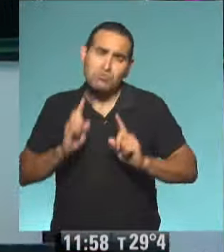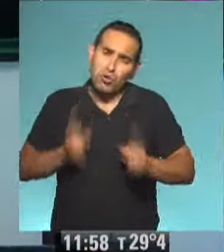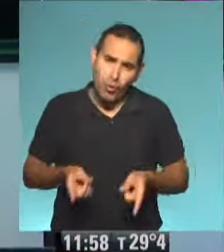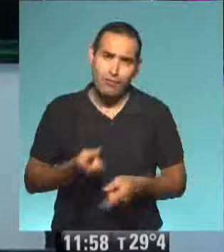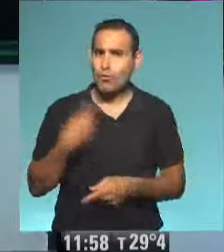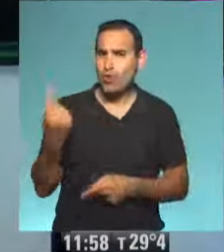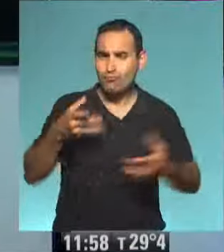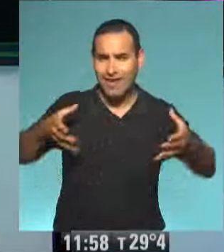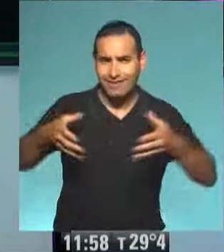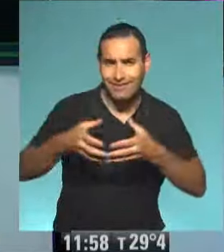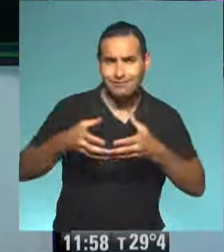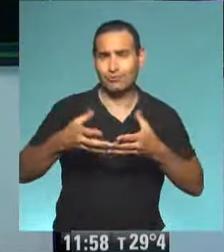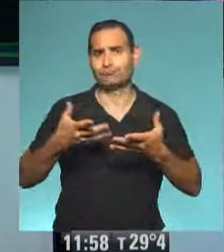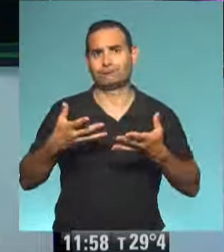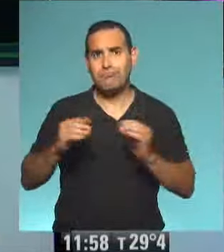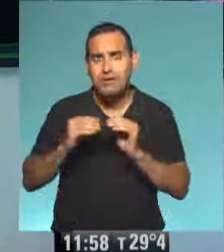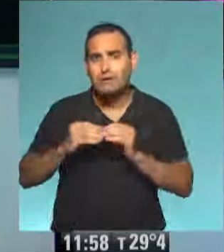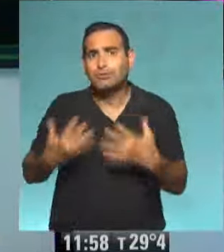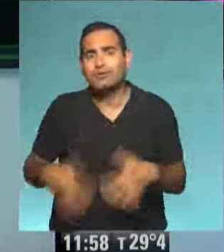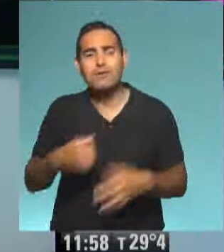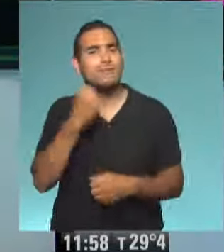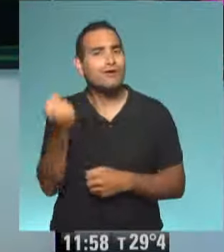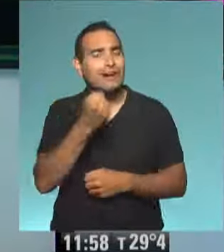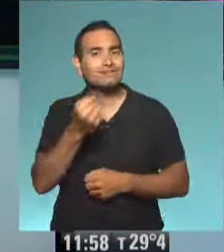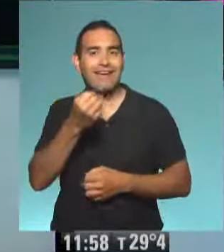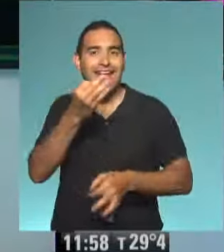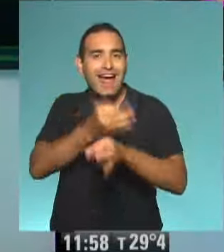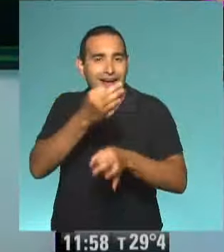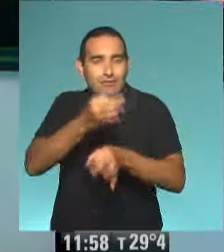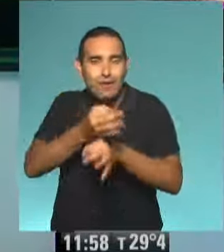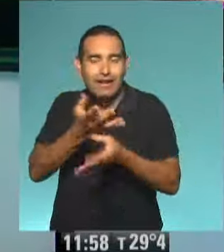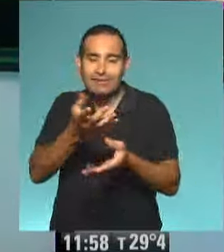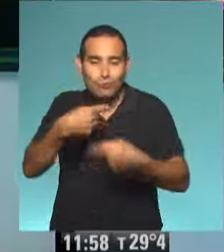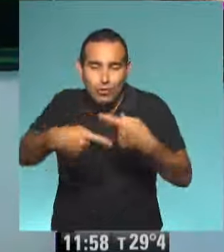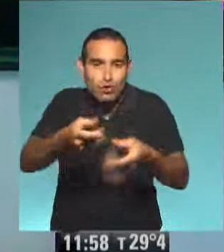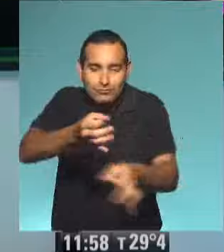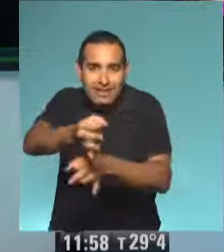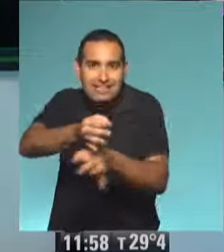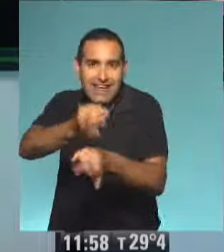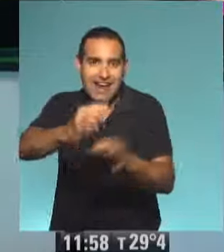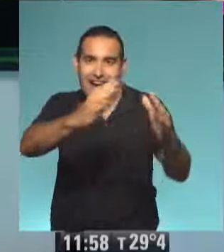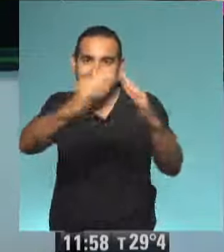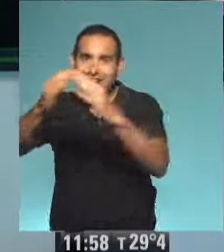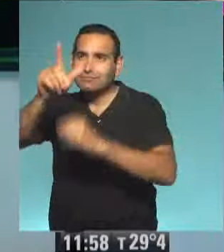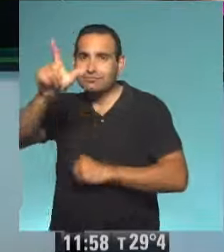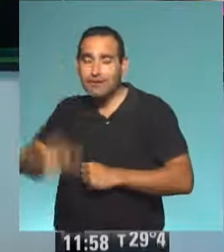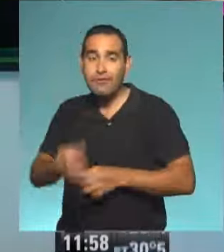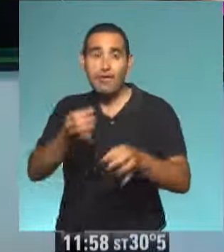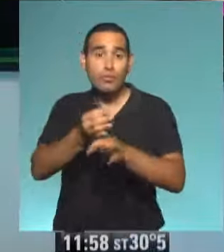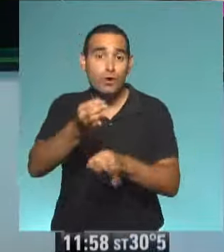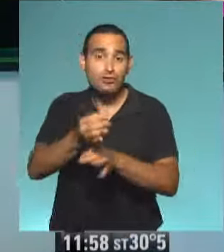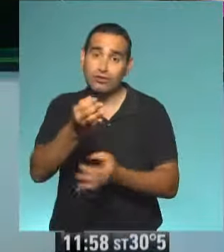todo un gran equipo de gente, fue muy importante que la escuela llegara de alguna manera a todas las casas del país. Porque la educación es un